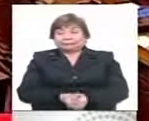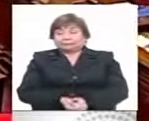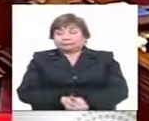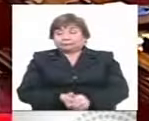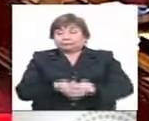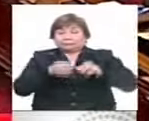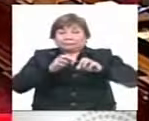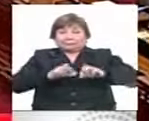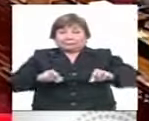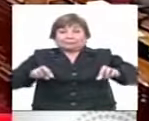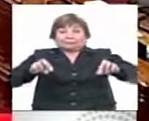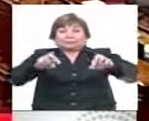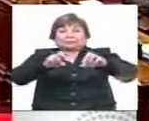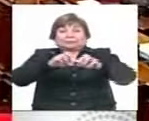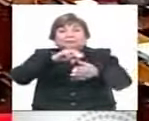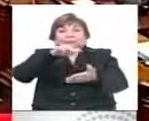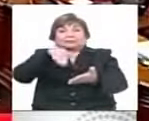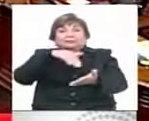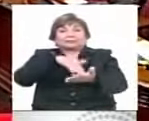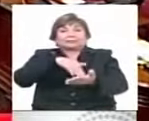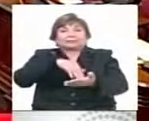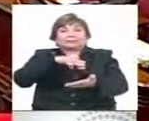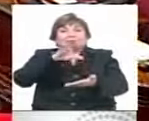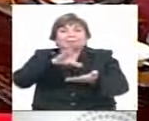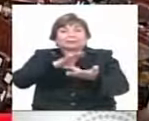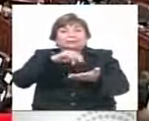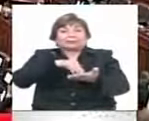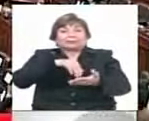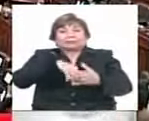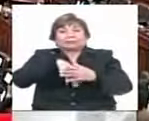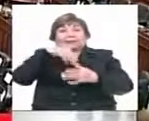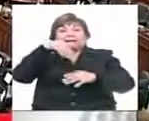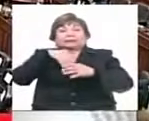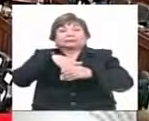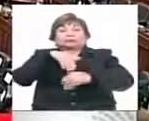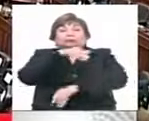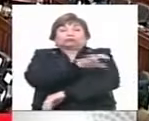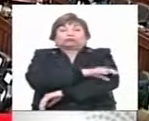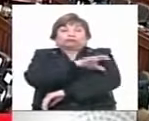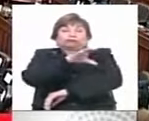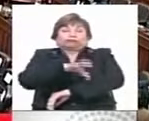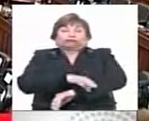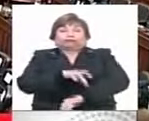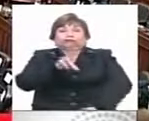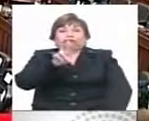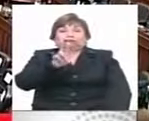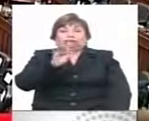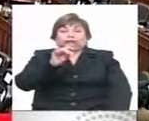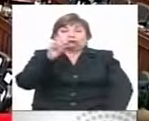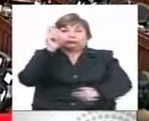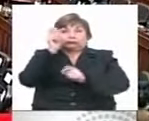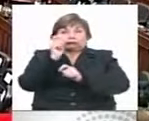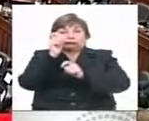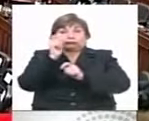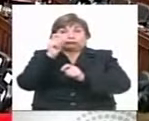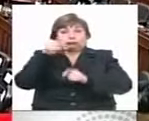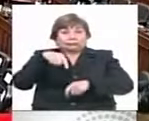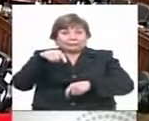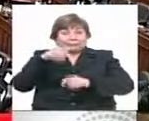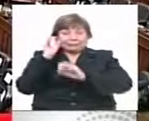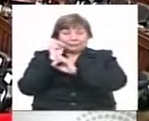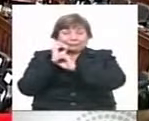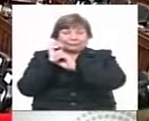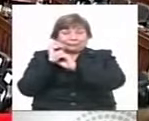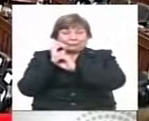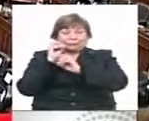el pleno descentralizado, ¿no? El 28 de octubre el Congreso sesionará en la ciudad